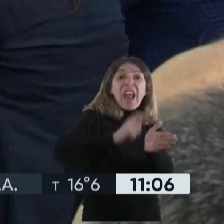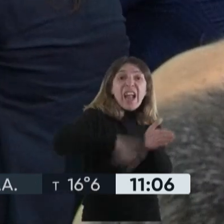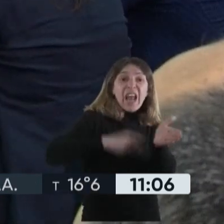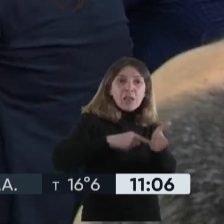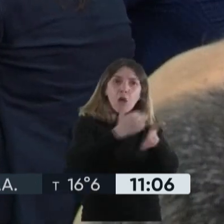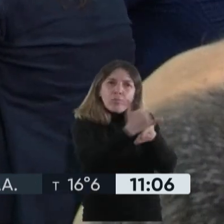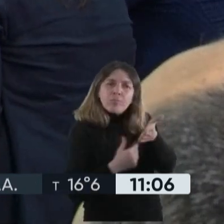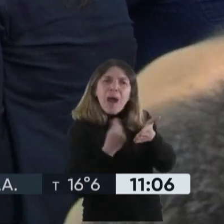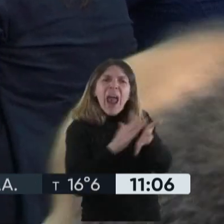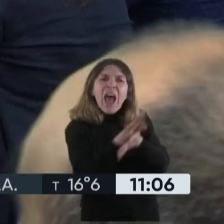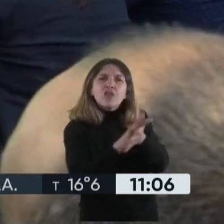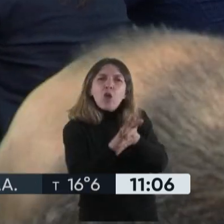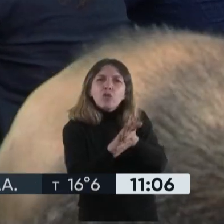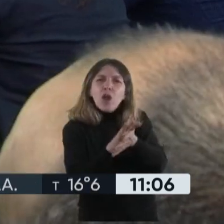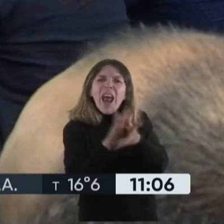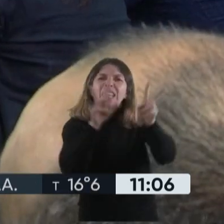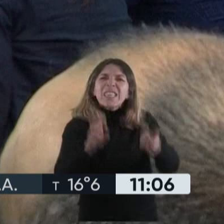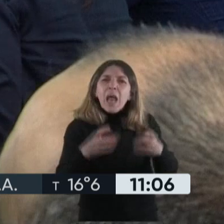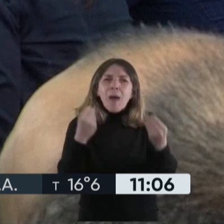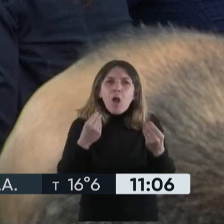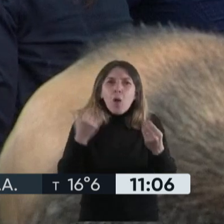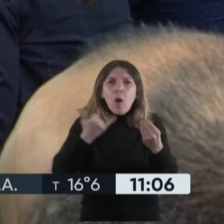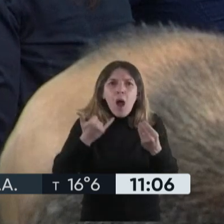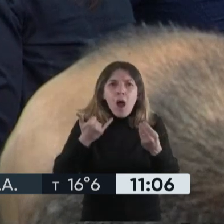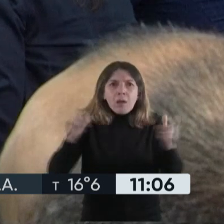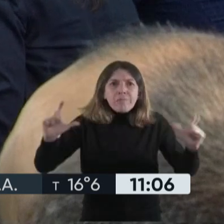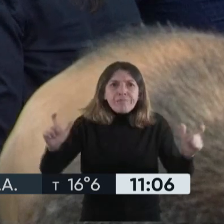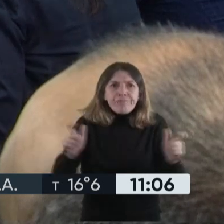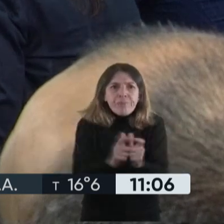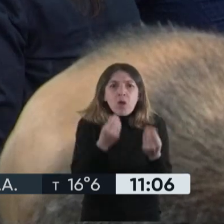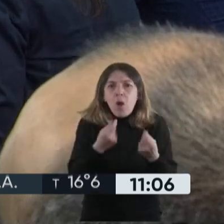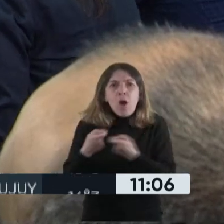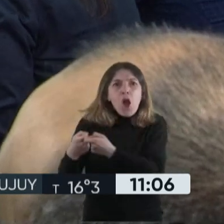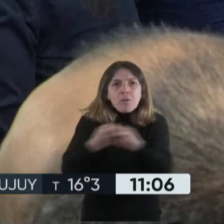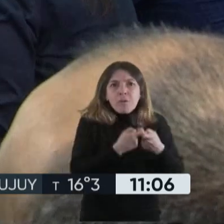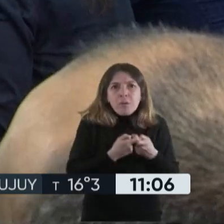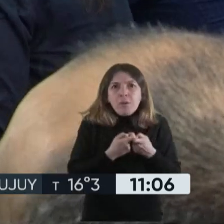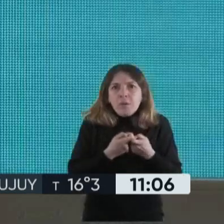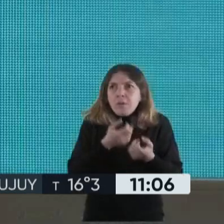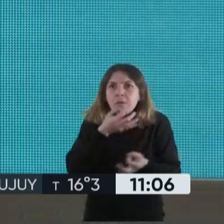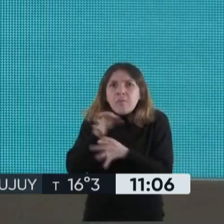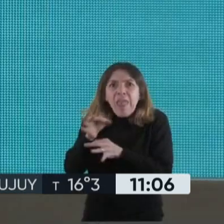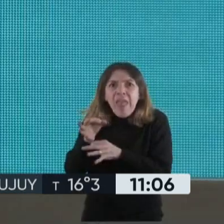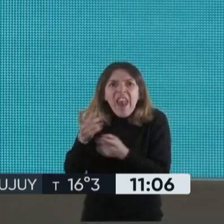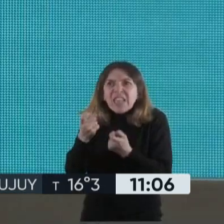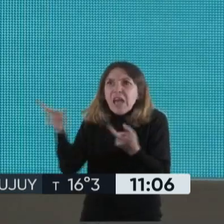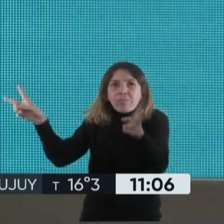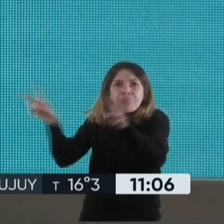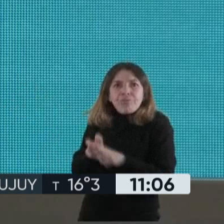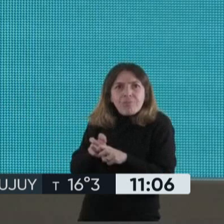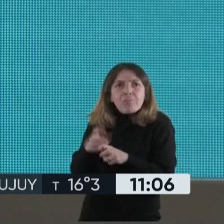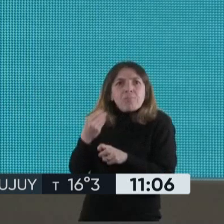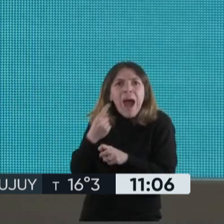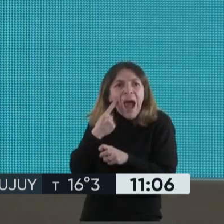resolver limitantes y cuellos de botella del sector, permitiendo que las compañías puedan acceder a las divisas necesarias para garantizar